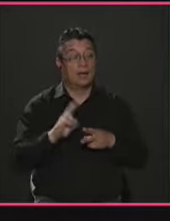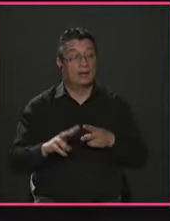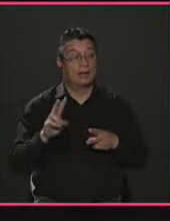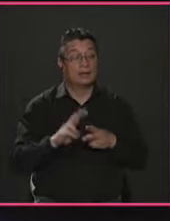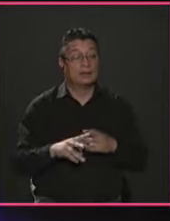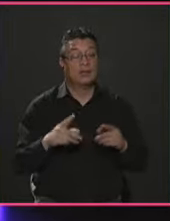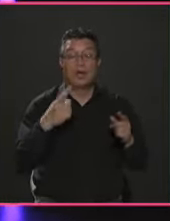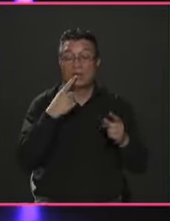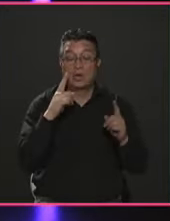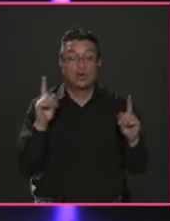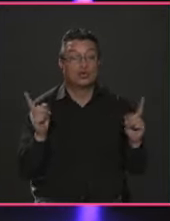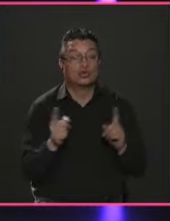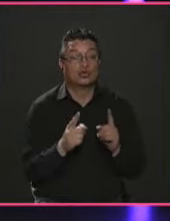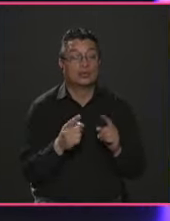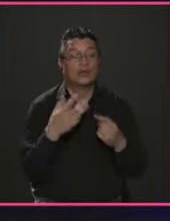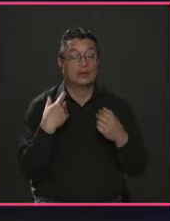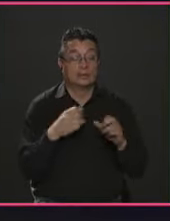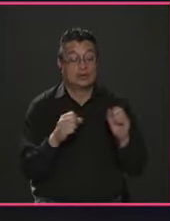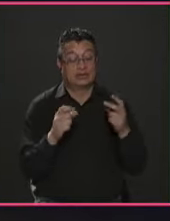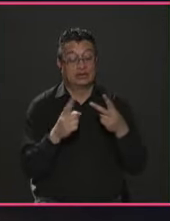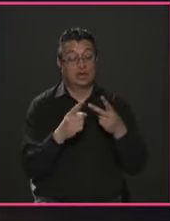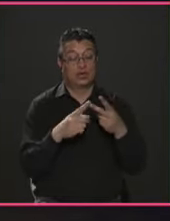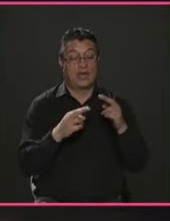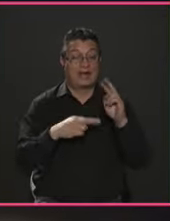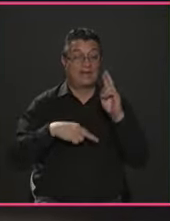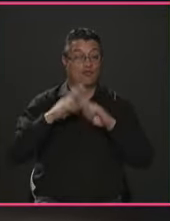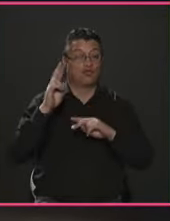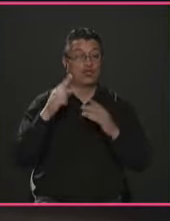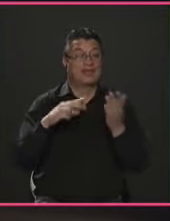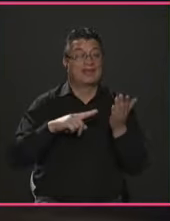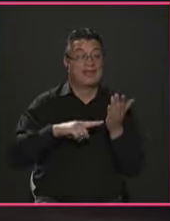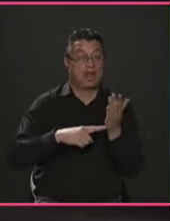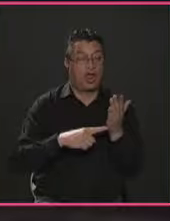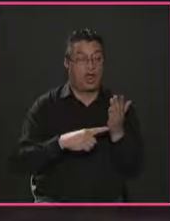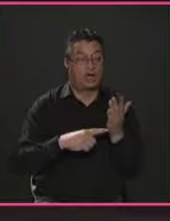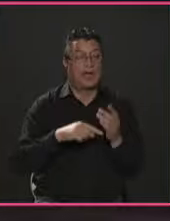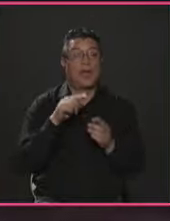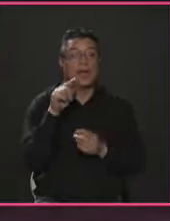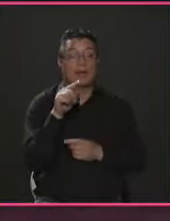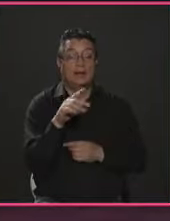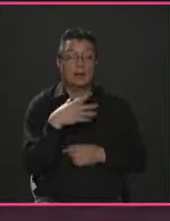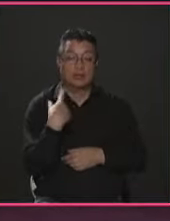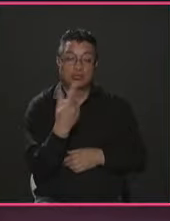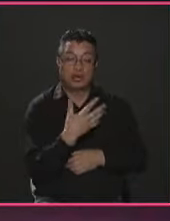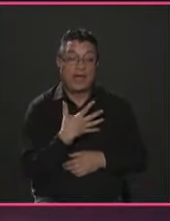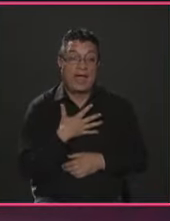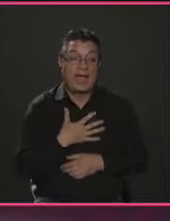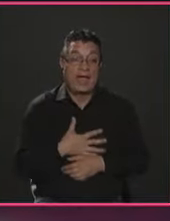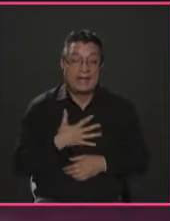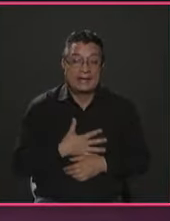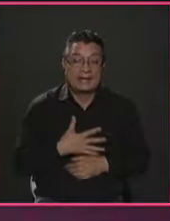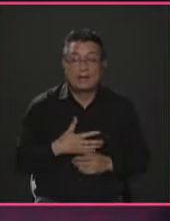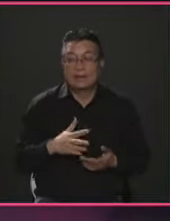resumido en esto que llamamos la segunda Revolución tecnológica entonces Obviamente si uno quisiera